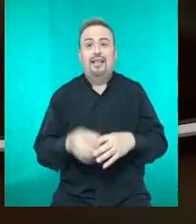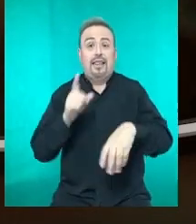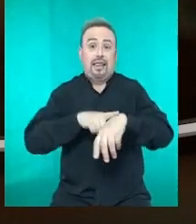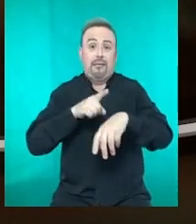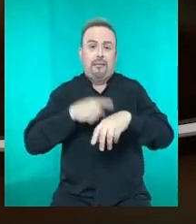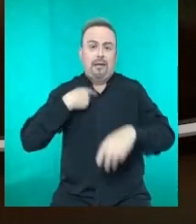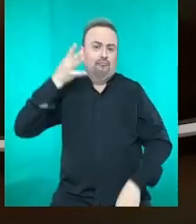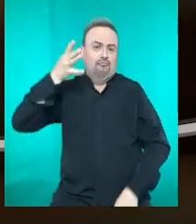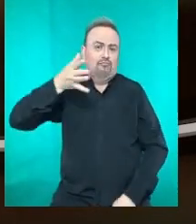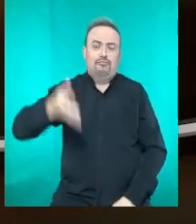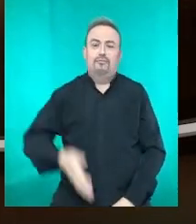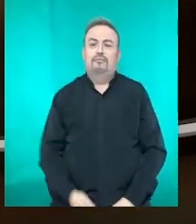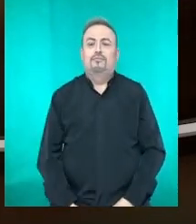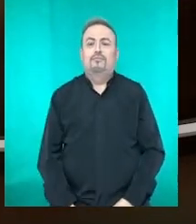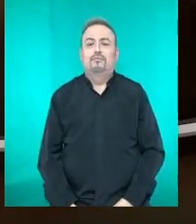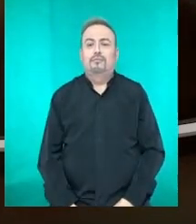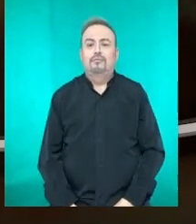la presentación.